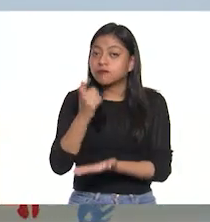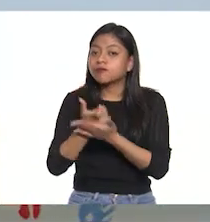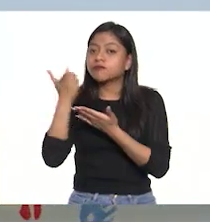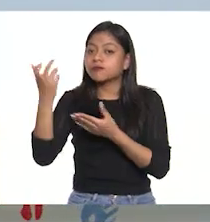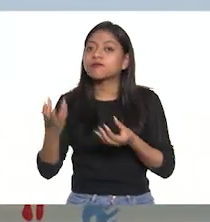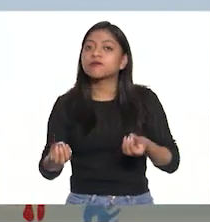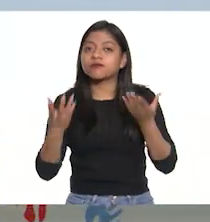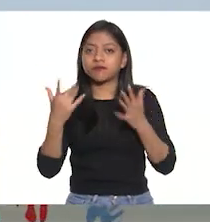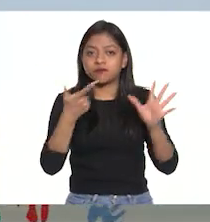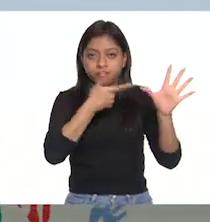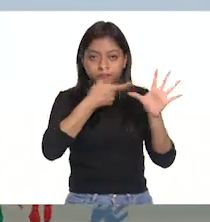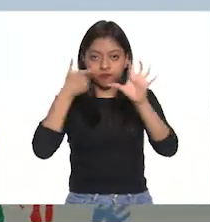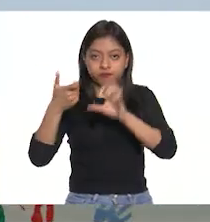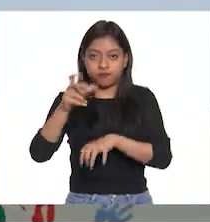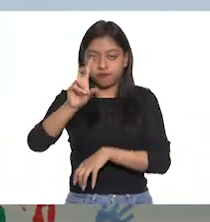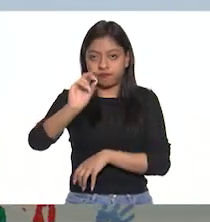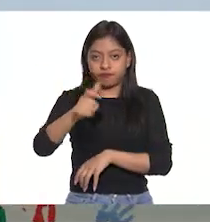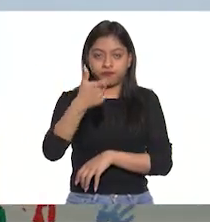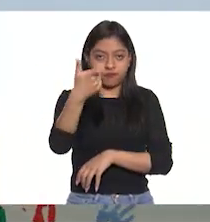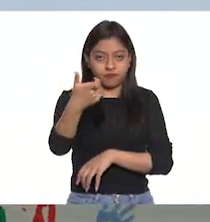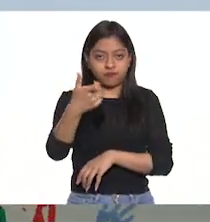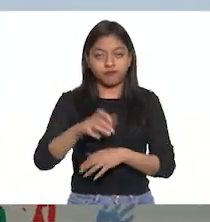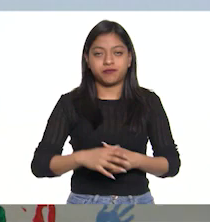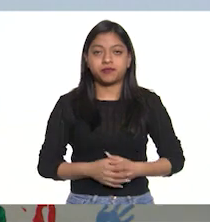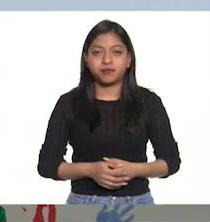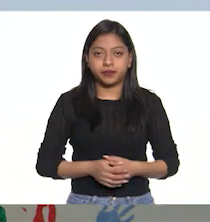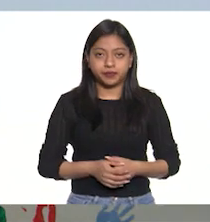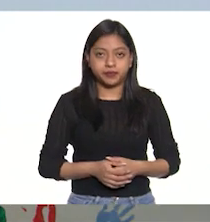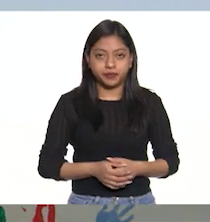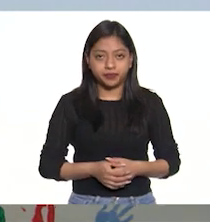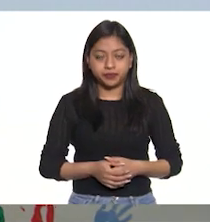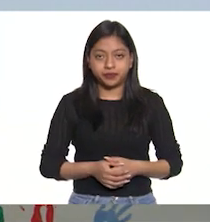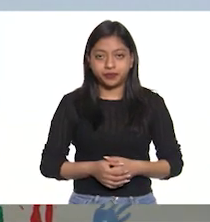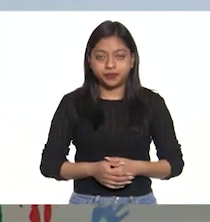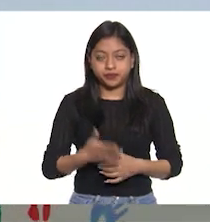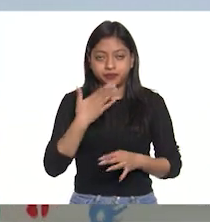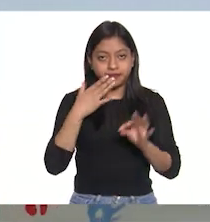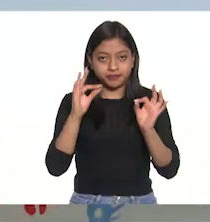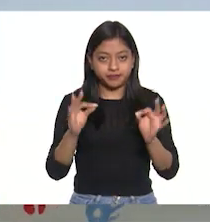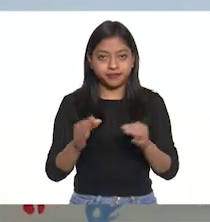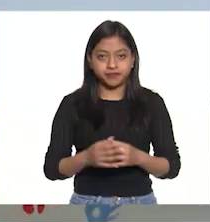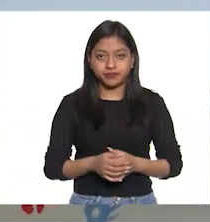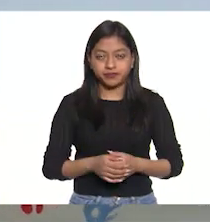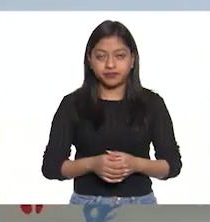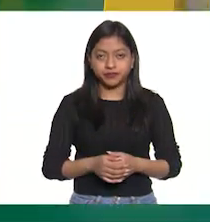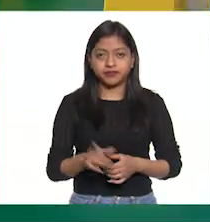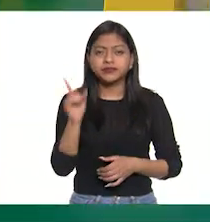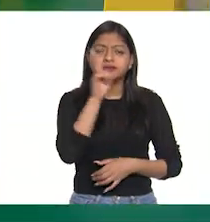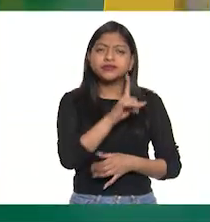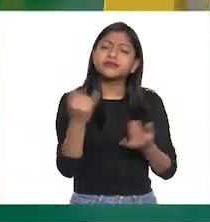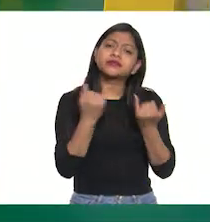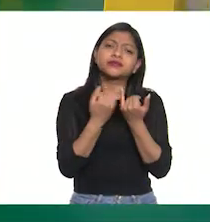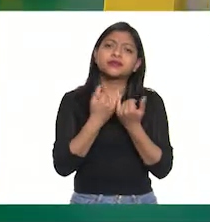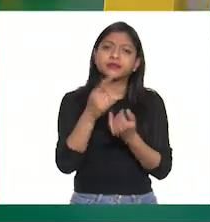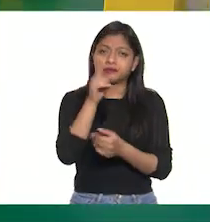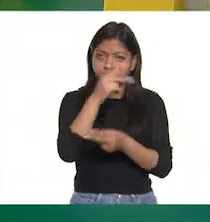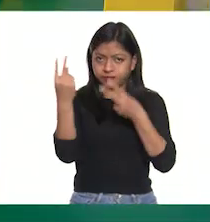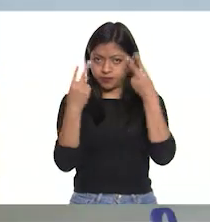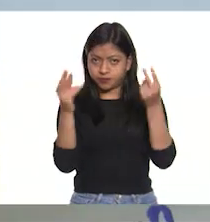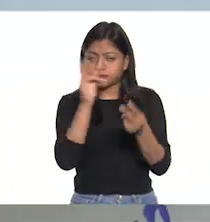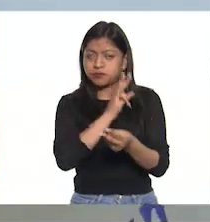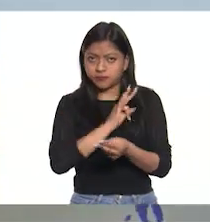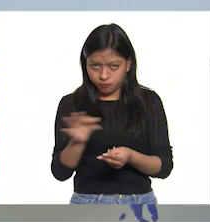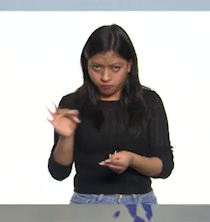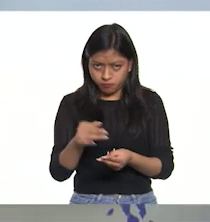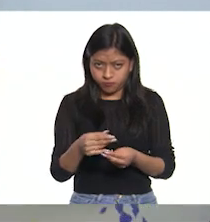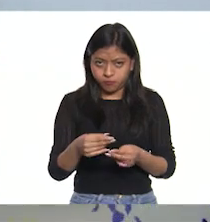730 pesos. 730 pesos. Muy bien. Ustedes, niñas y niños, pueden hacer lo mismo que